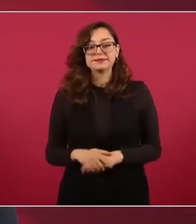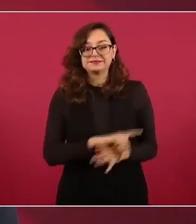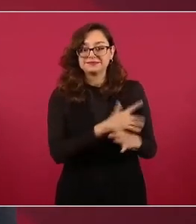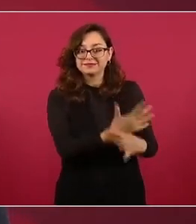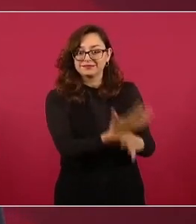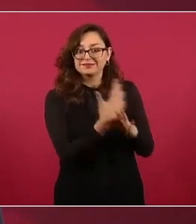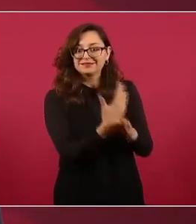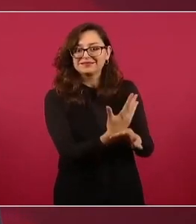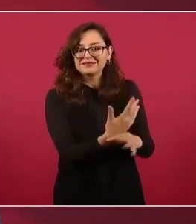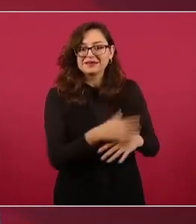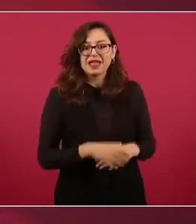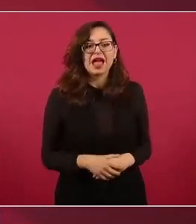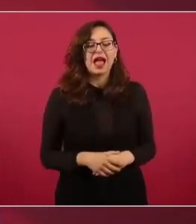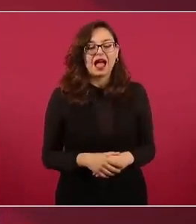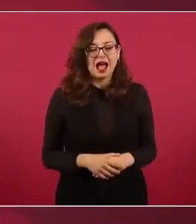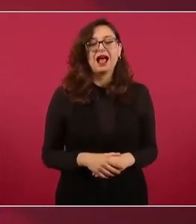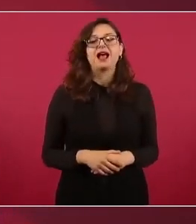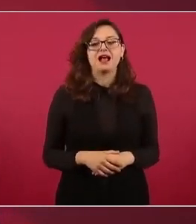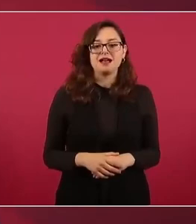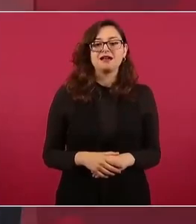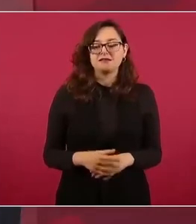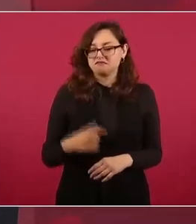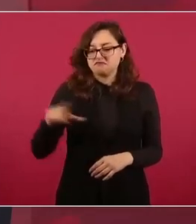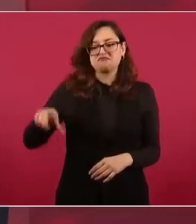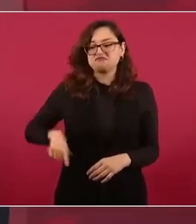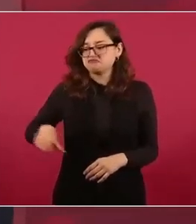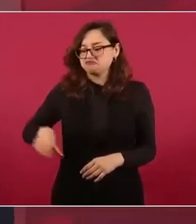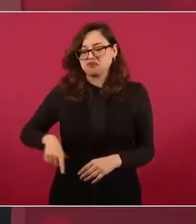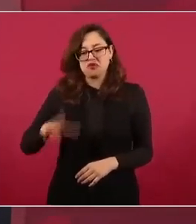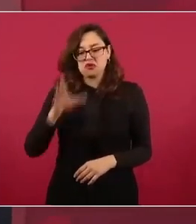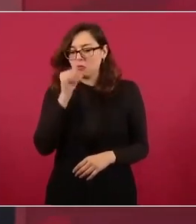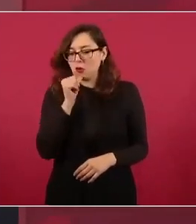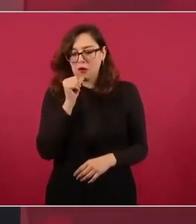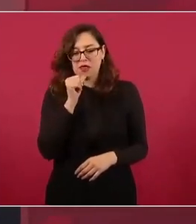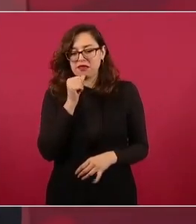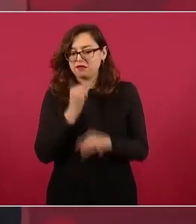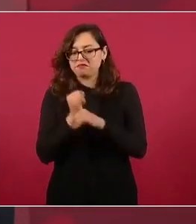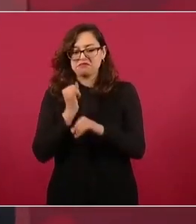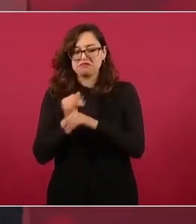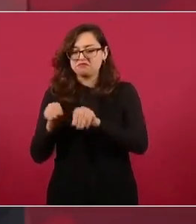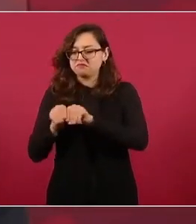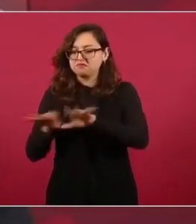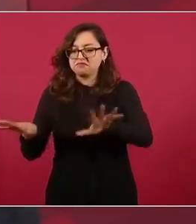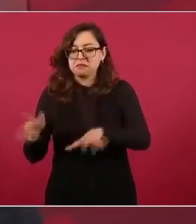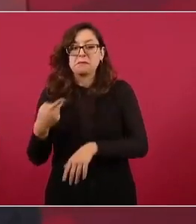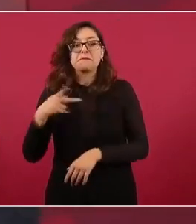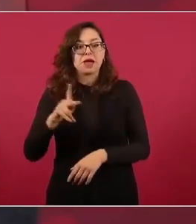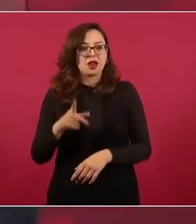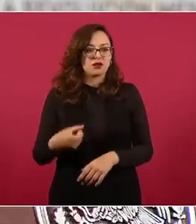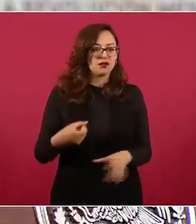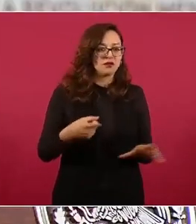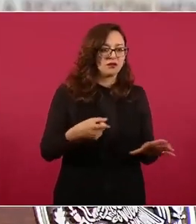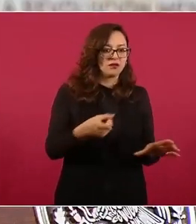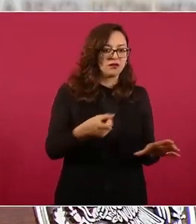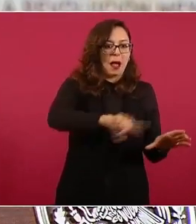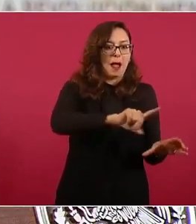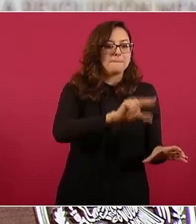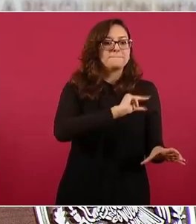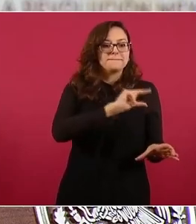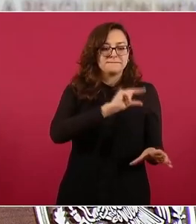los que controlan las telecomunicaciones pues son agentes preponderantes,